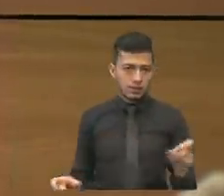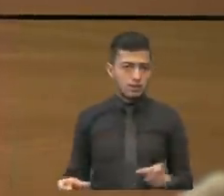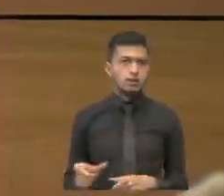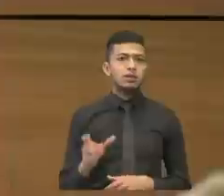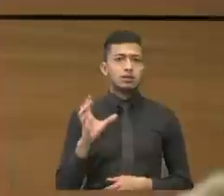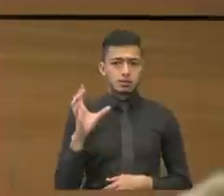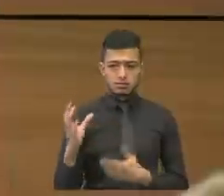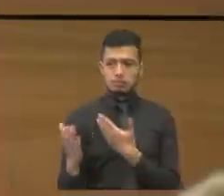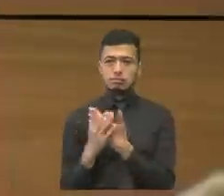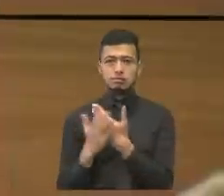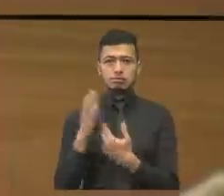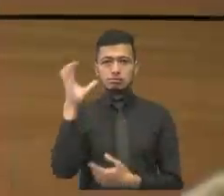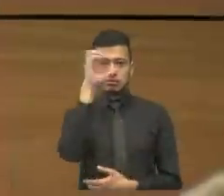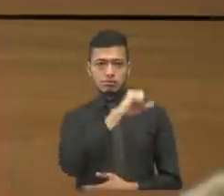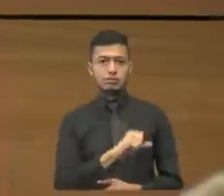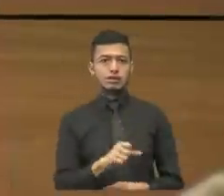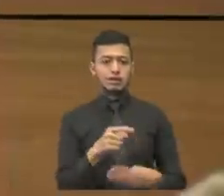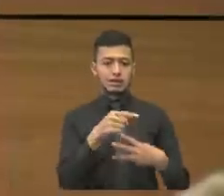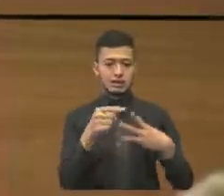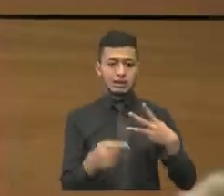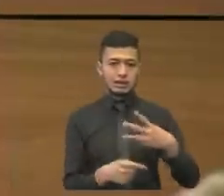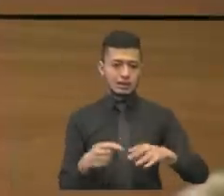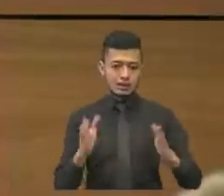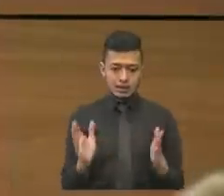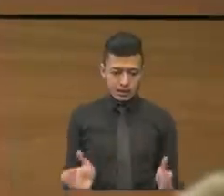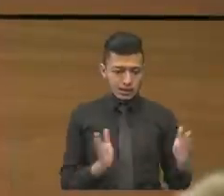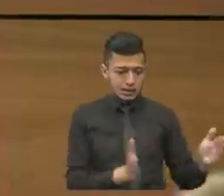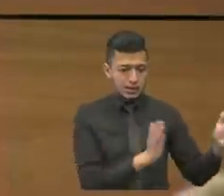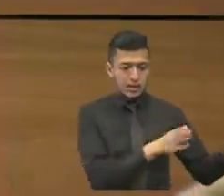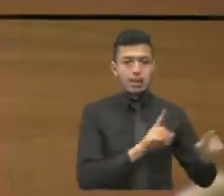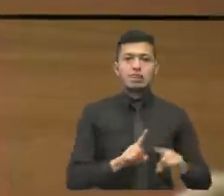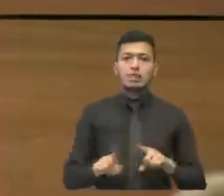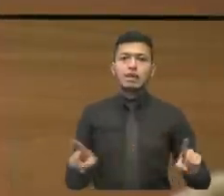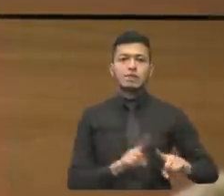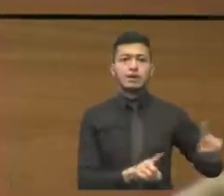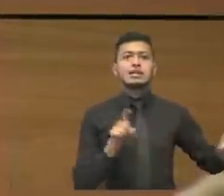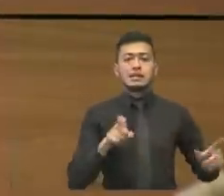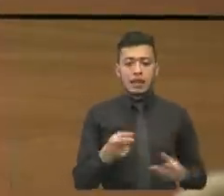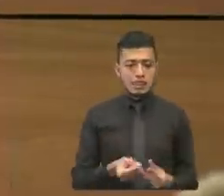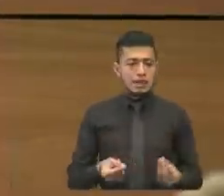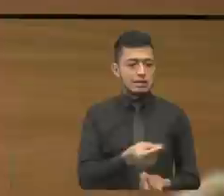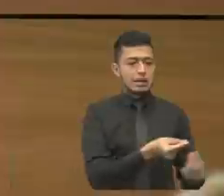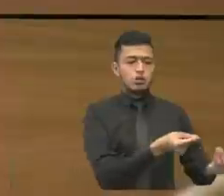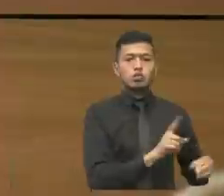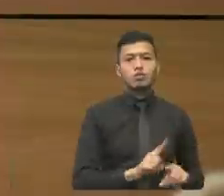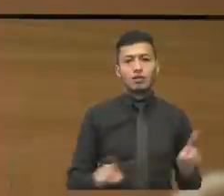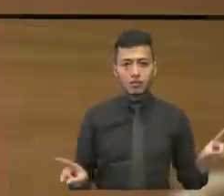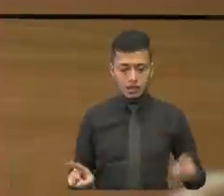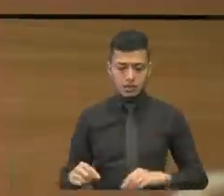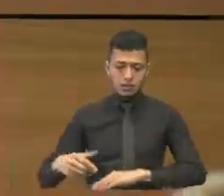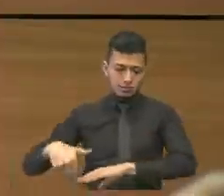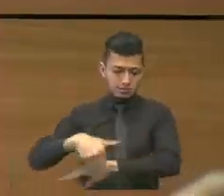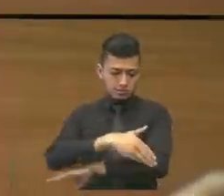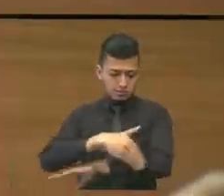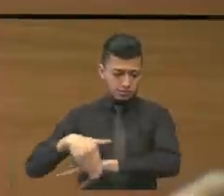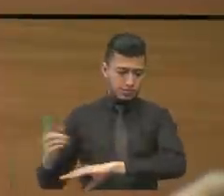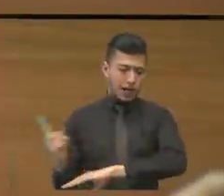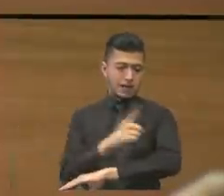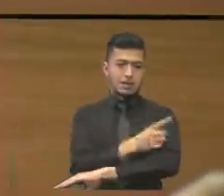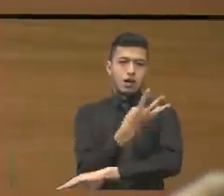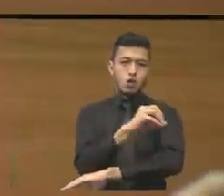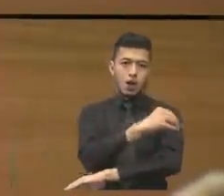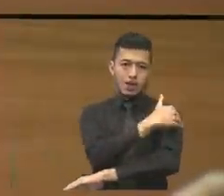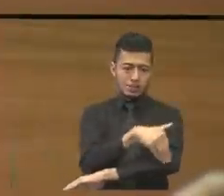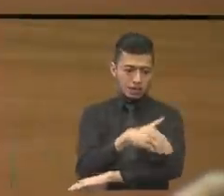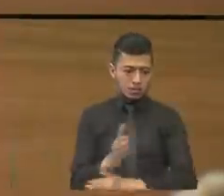séptimas distintas y que por lo tanto tenemos que diseñarlas de manera distinta. Una séptima hasta la calle 40, otra séptima hasta la calle